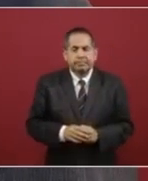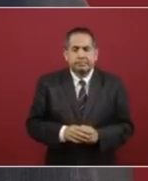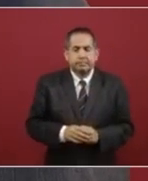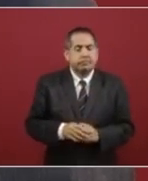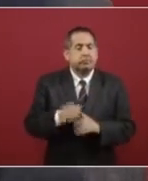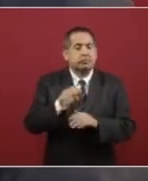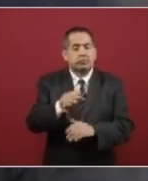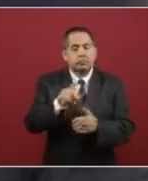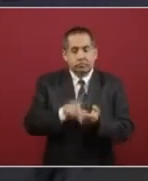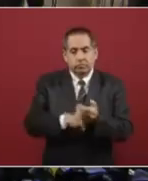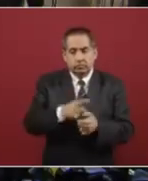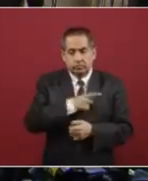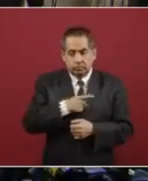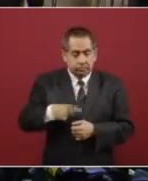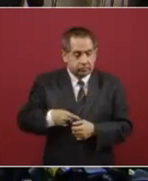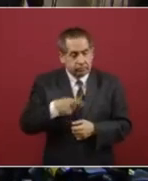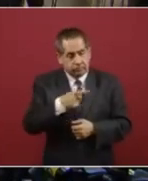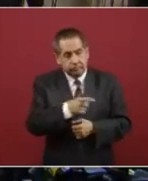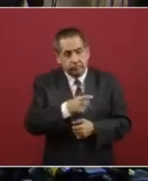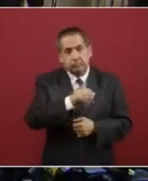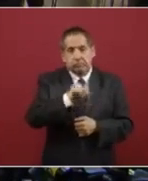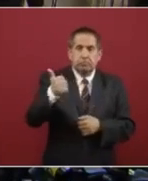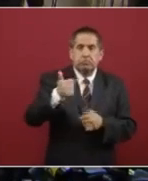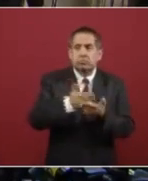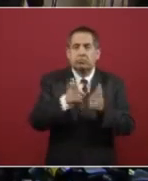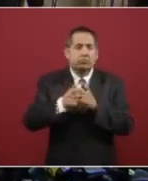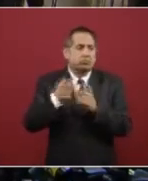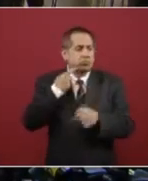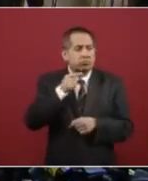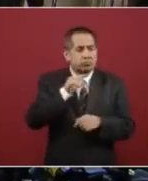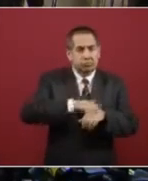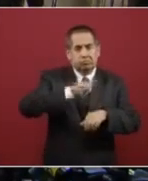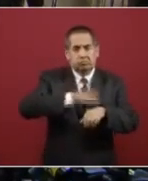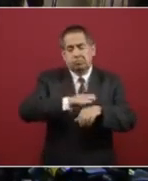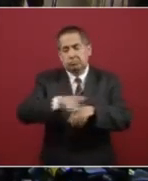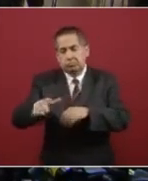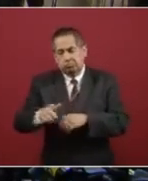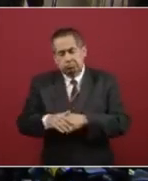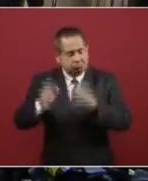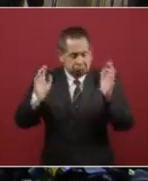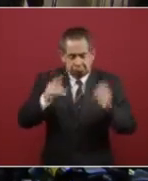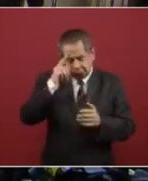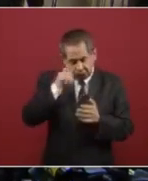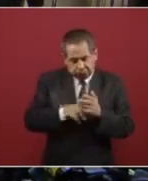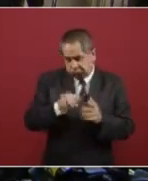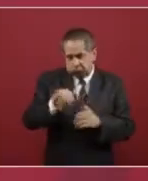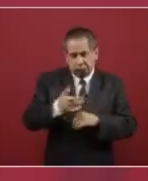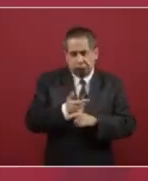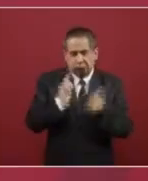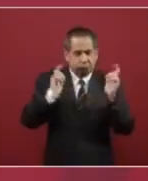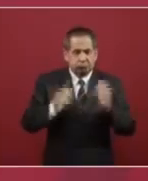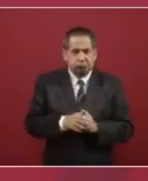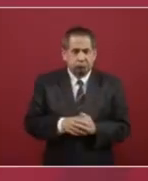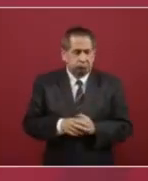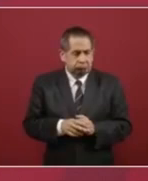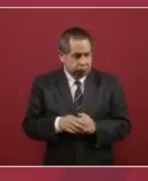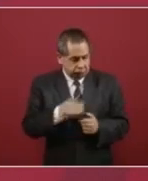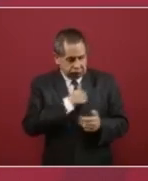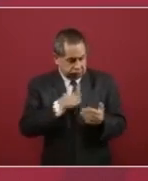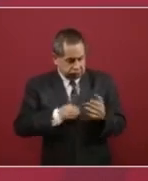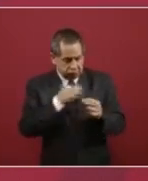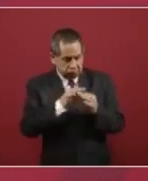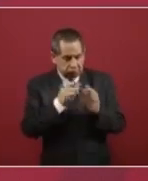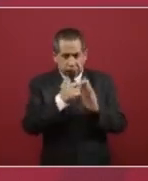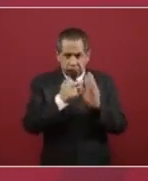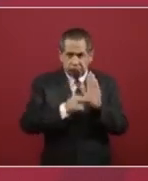Acerca de que si deben de haber partidos, yo pienso que sí, todos los que cumplan con